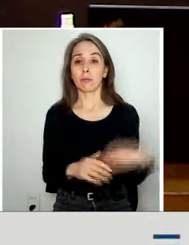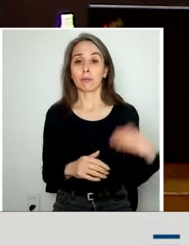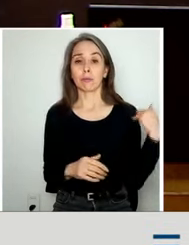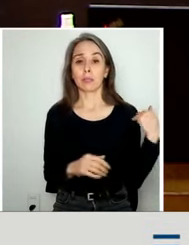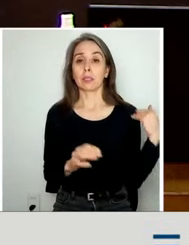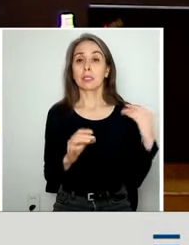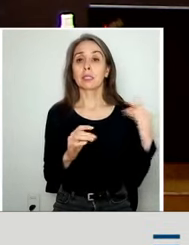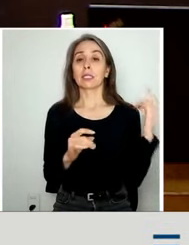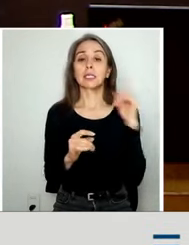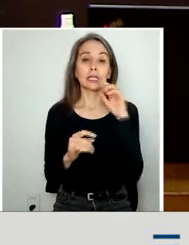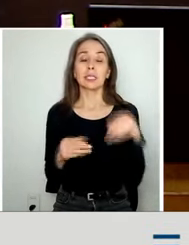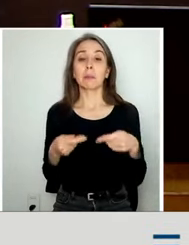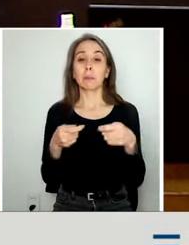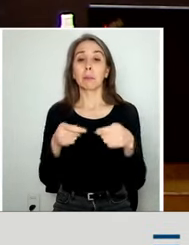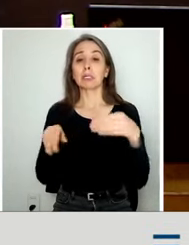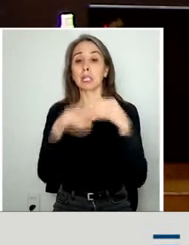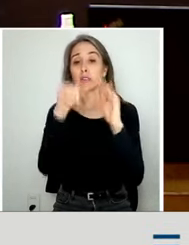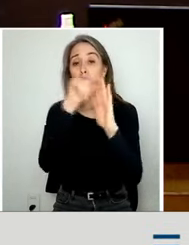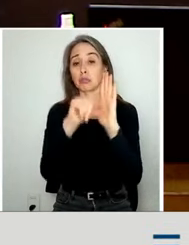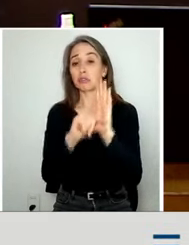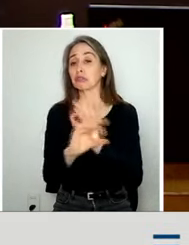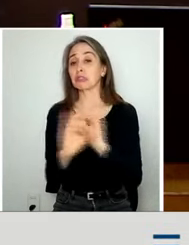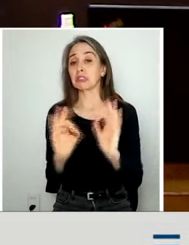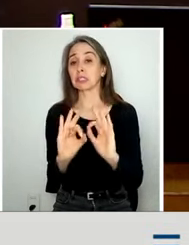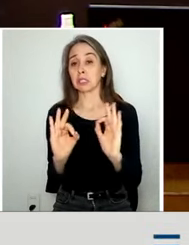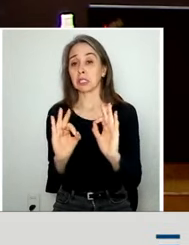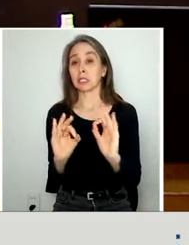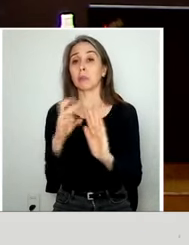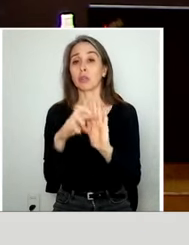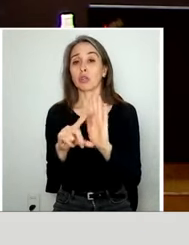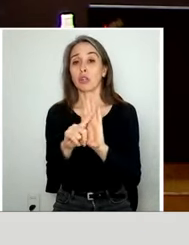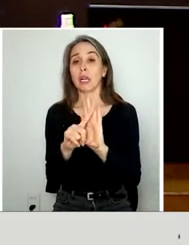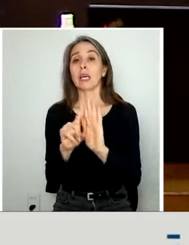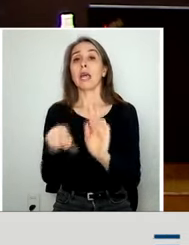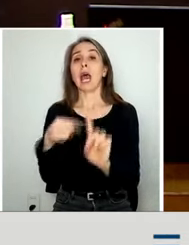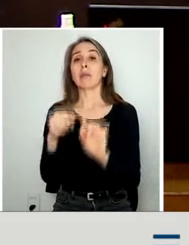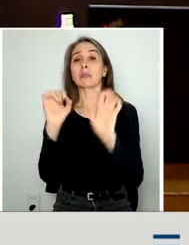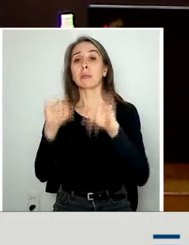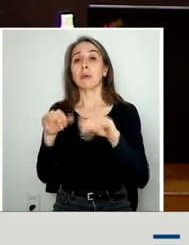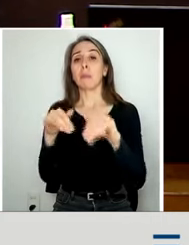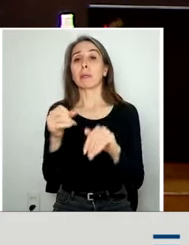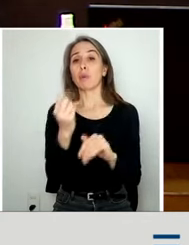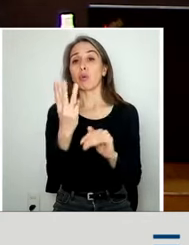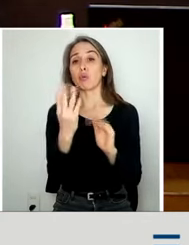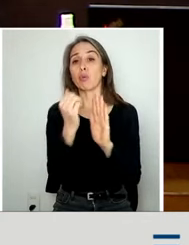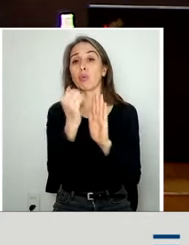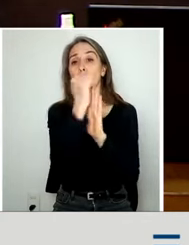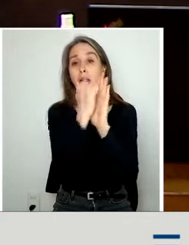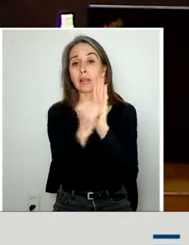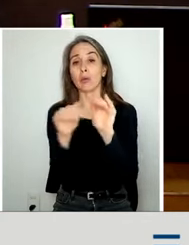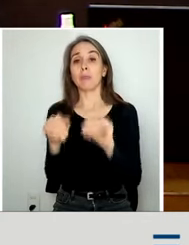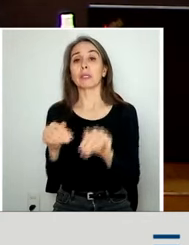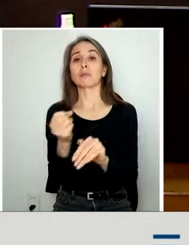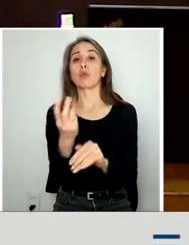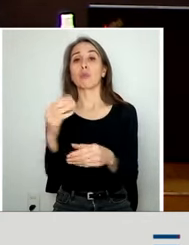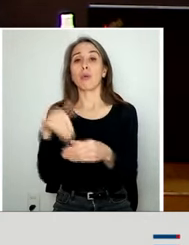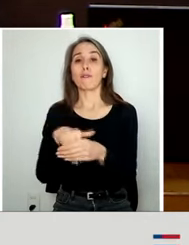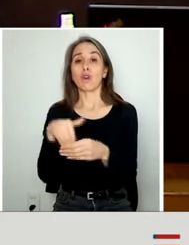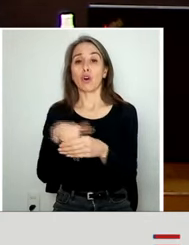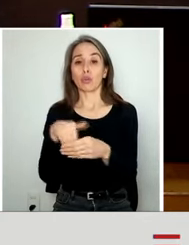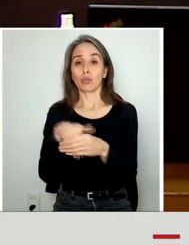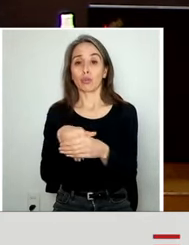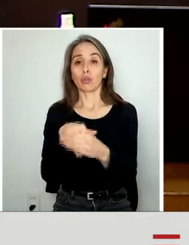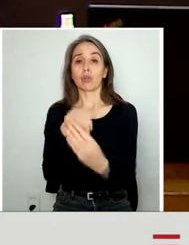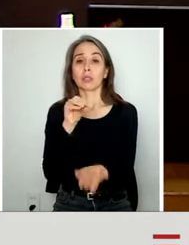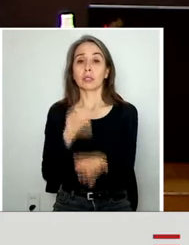por no haber sido objeto de indicaciones el proyecto queda además aprobado en particular con la misma votación dejándose constancia